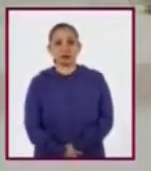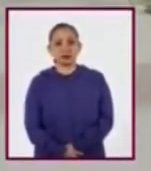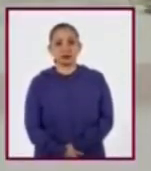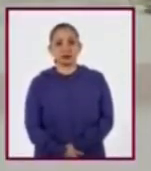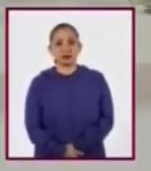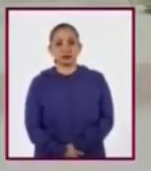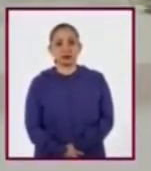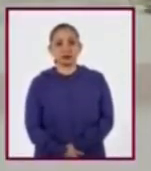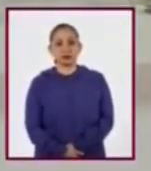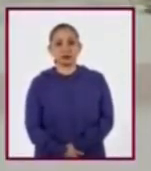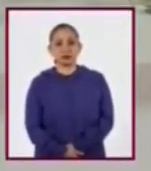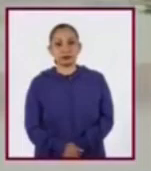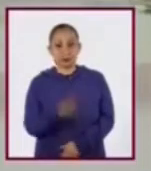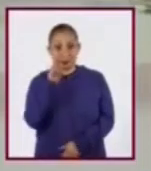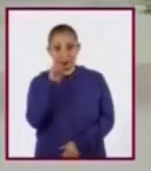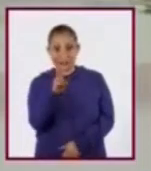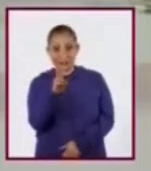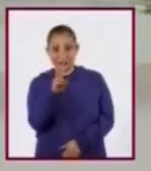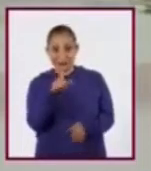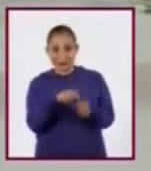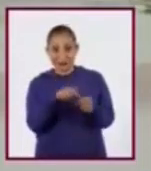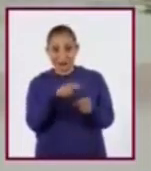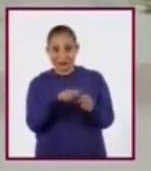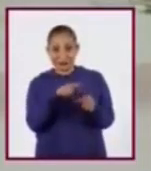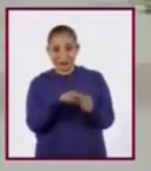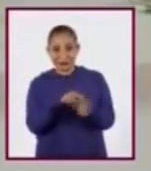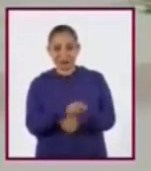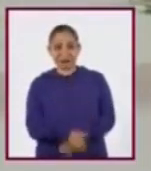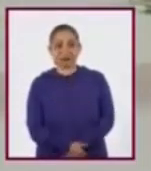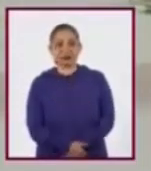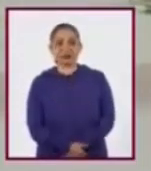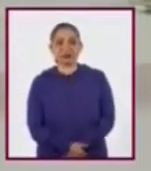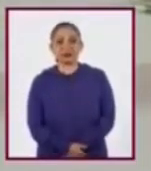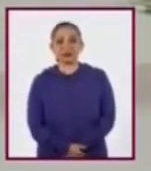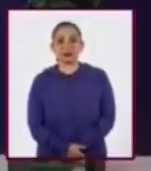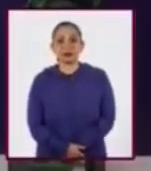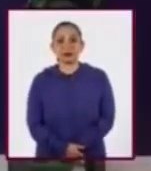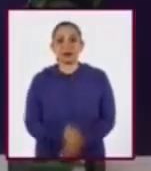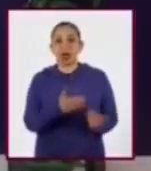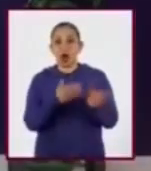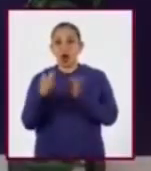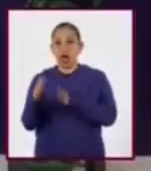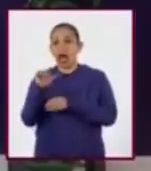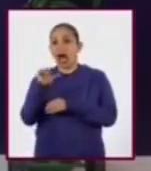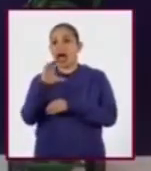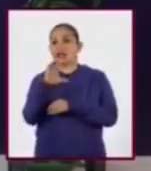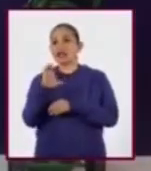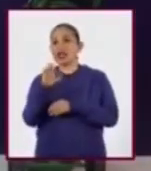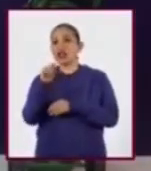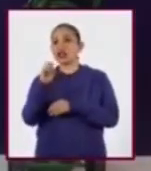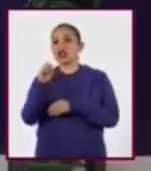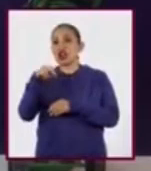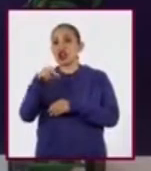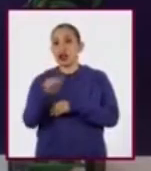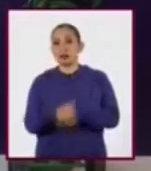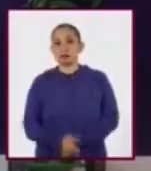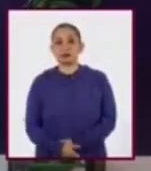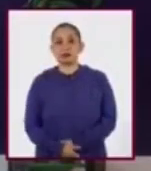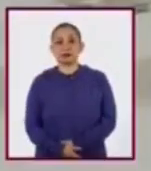Ahí está. La acetona. Ok. Procedemos con la acetona. Ah, aquí está el